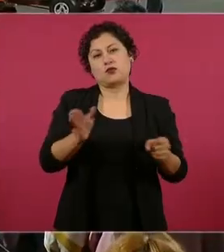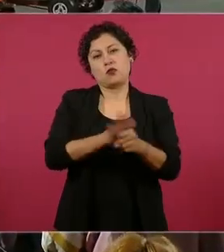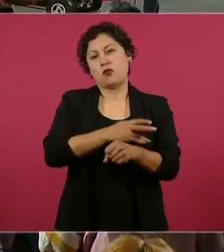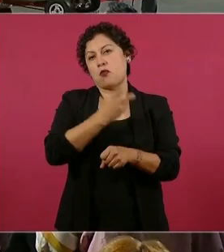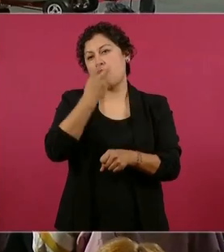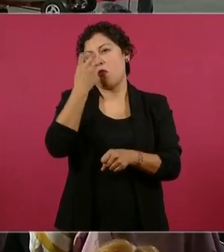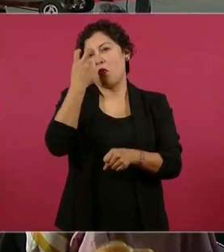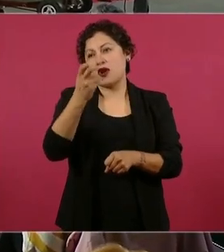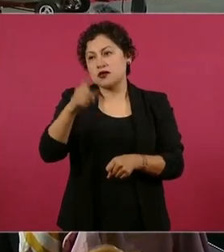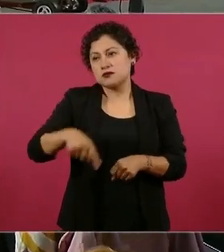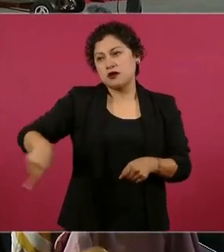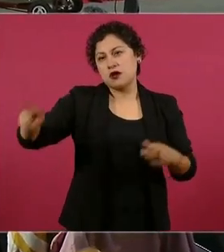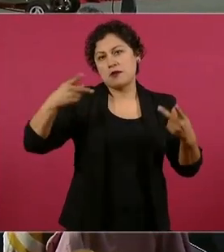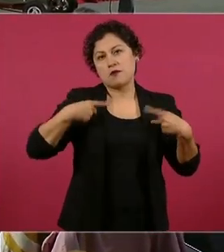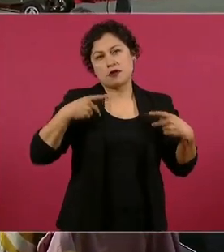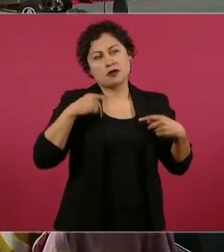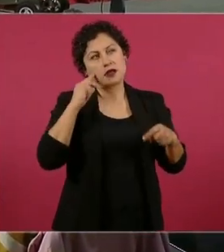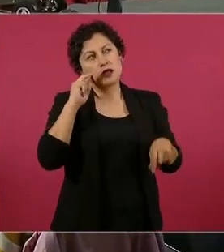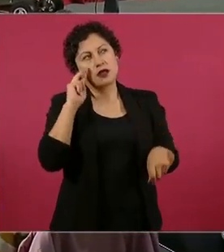la gente no quiere eso.